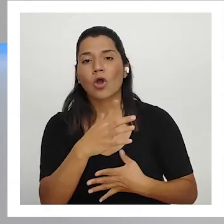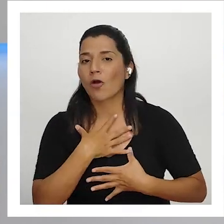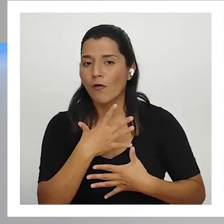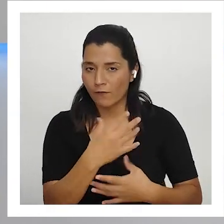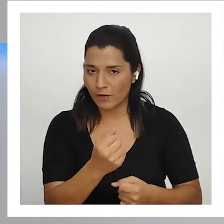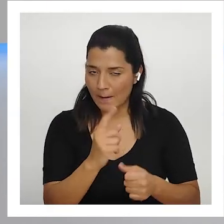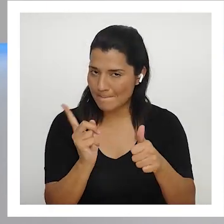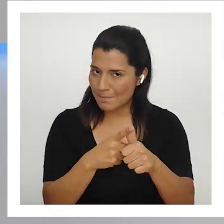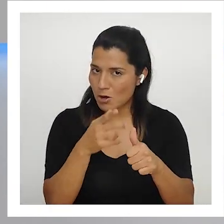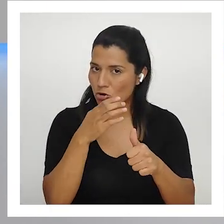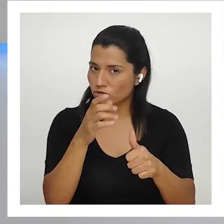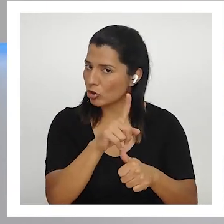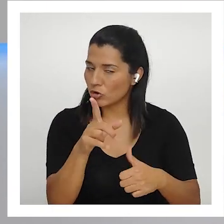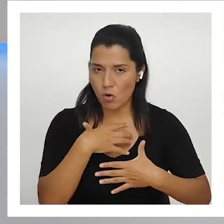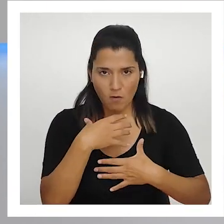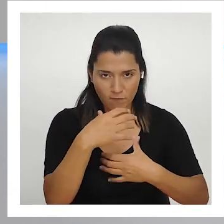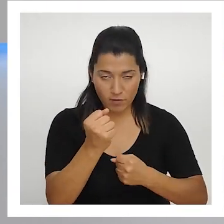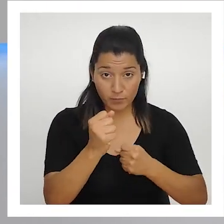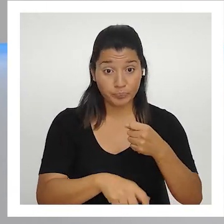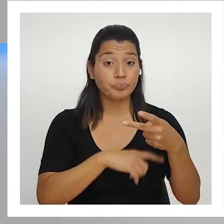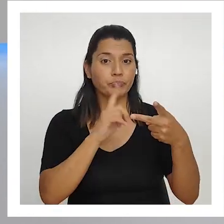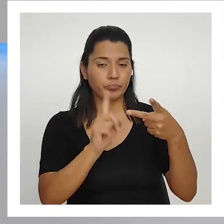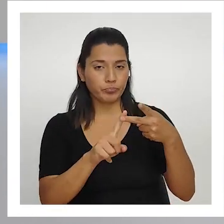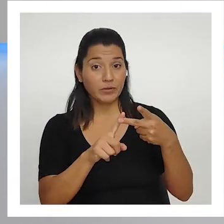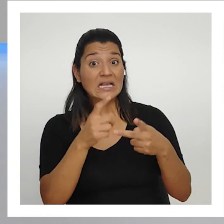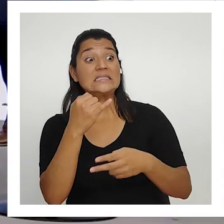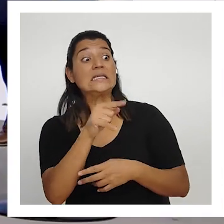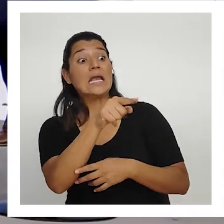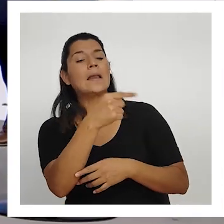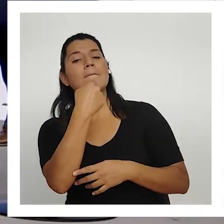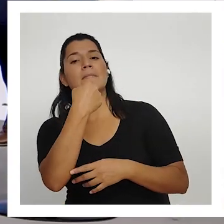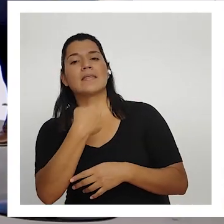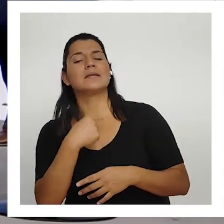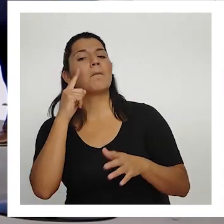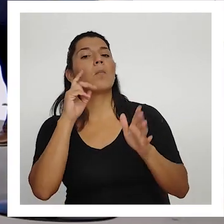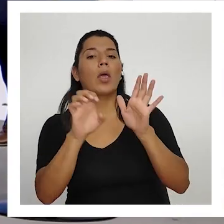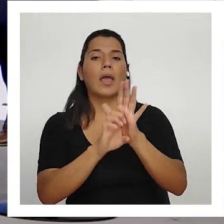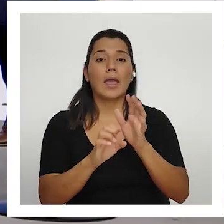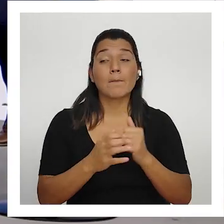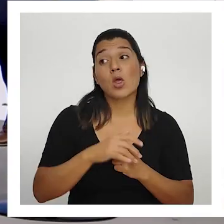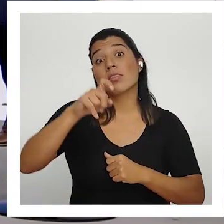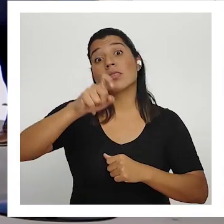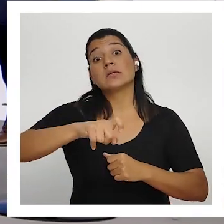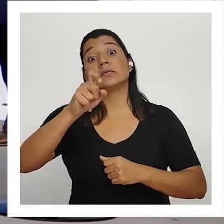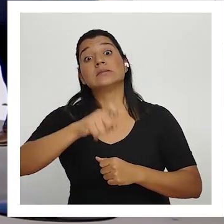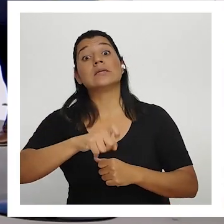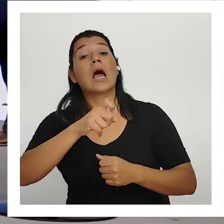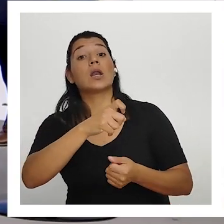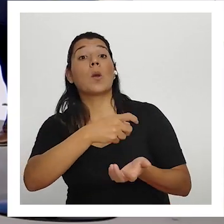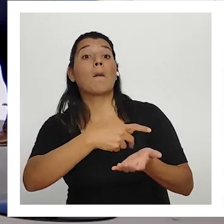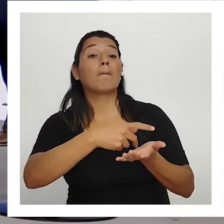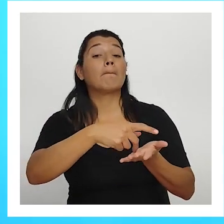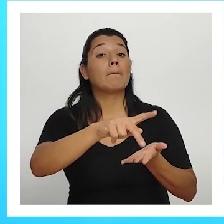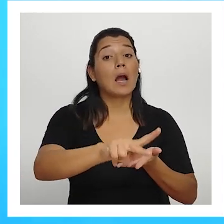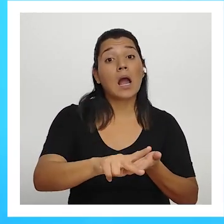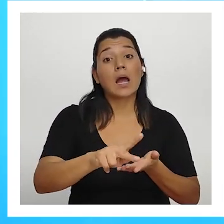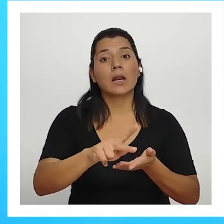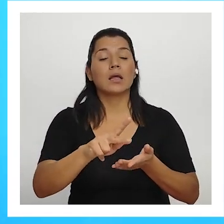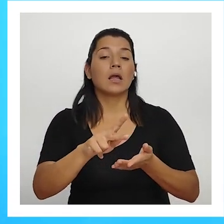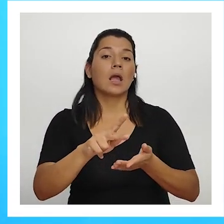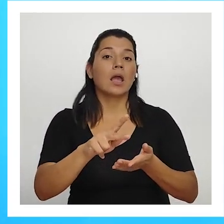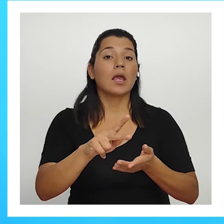y lo fundamental, no solamente en este tipo de delitos, sino en todos los que sean defraudaciones, en todo donde tengamos nosotros algún sentimiento de